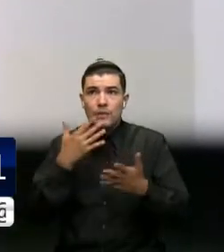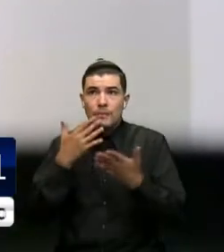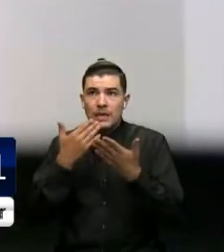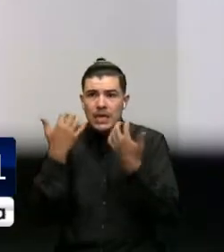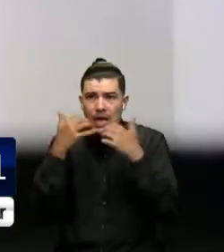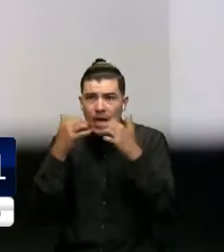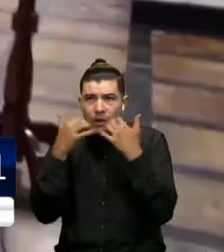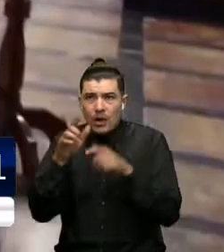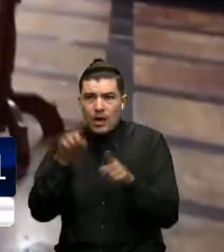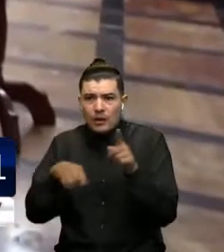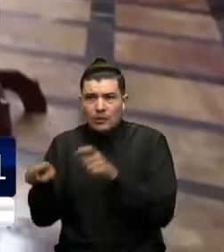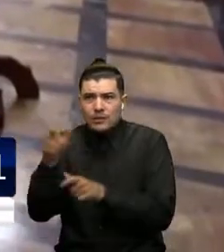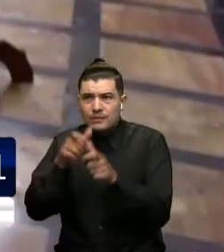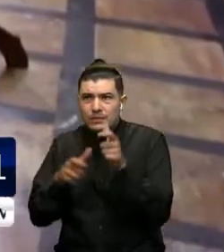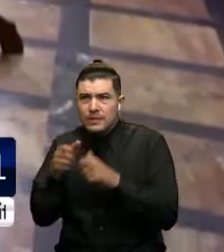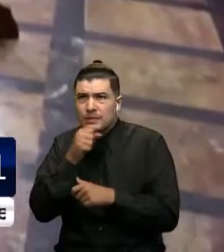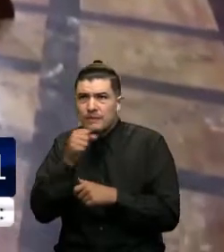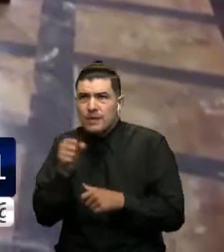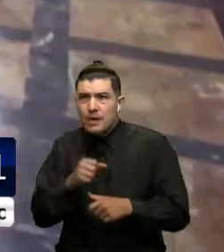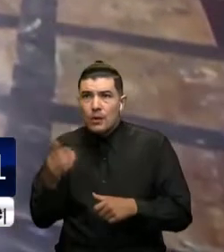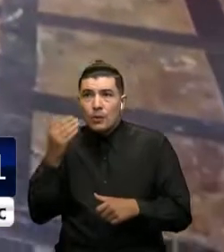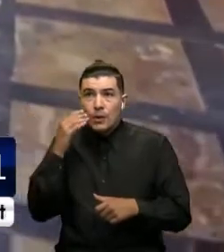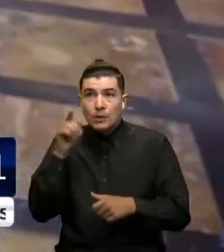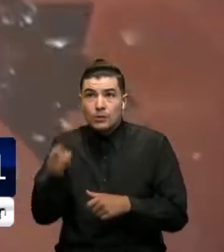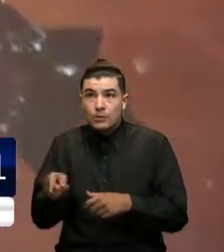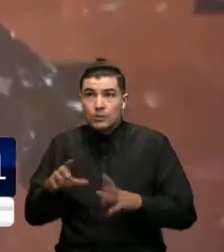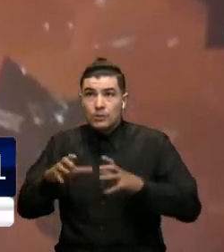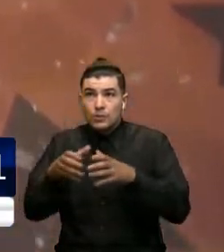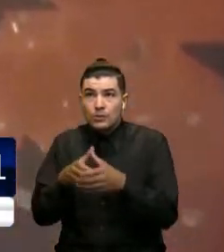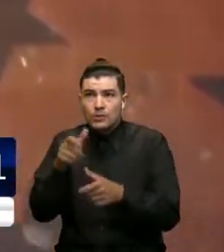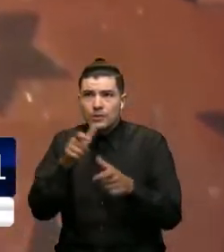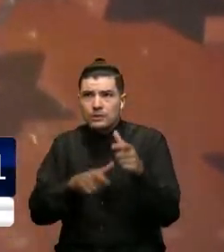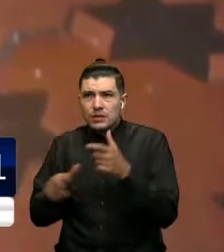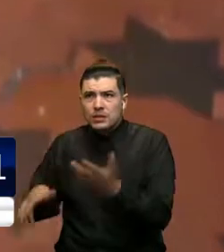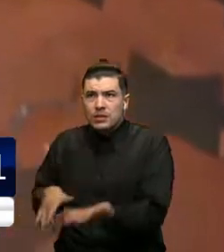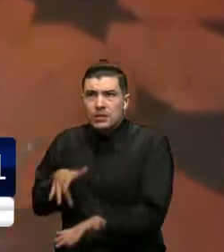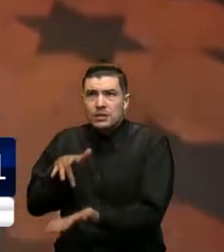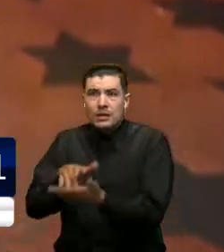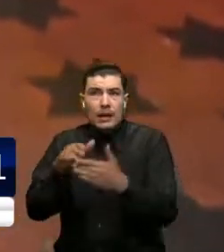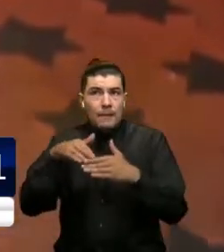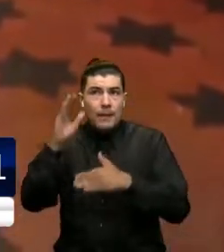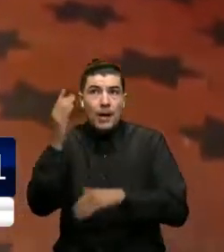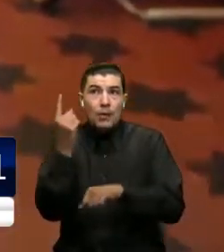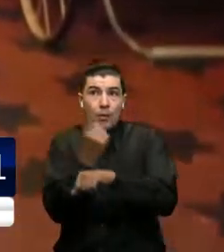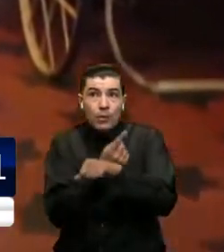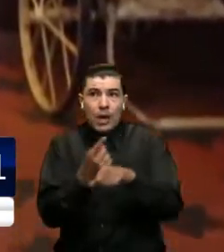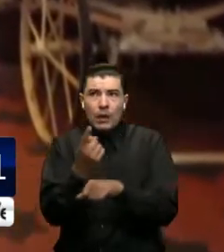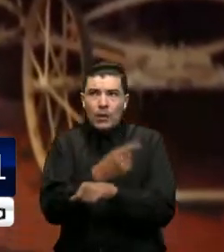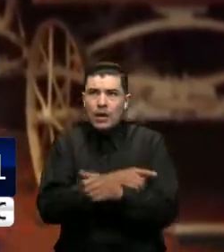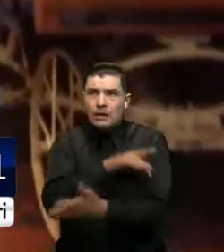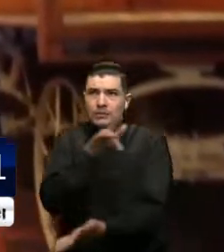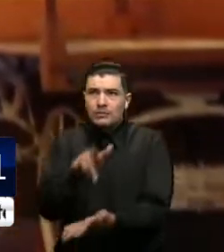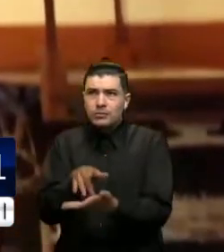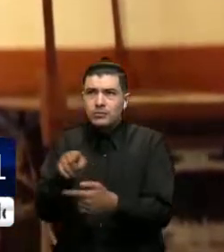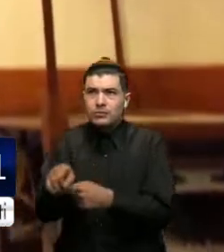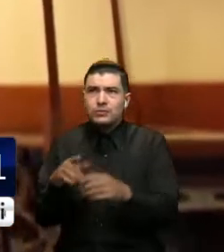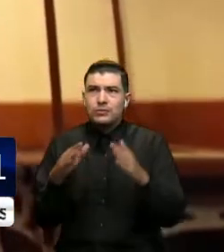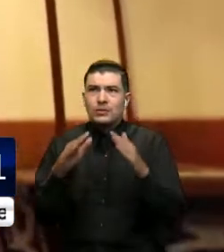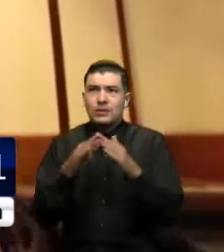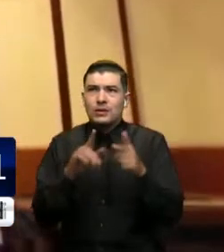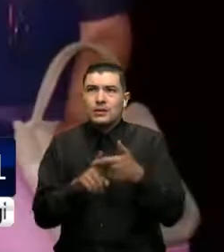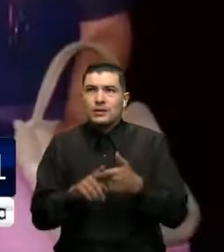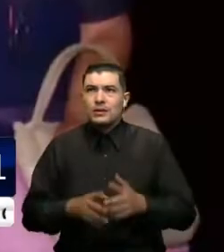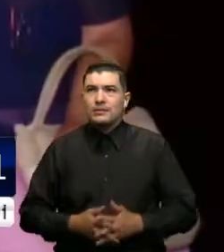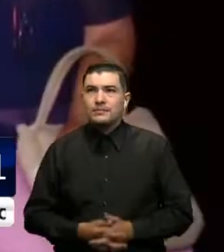de varios adultos mayores cuando un grupo de manifestantes se tomaron por más de una hora la iglesia sagrada familia-